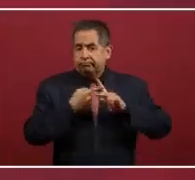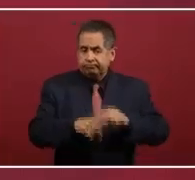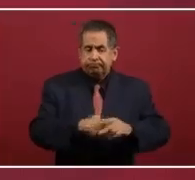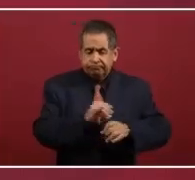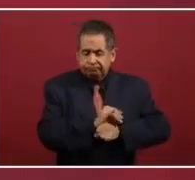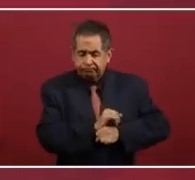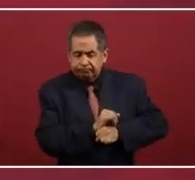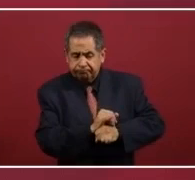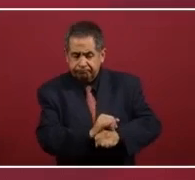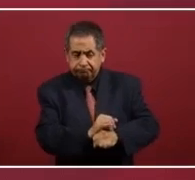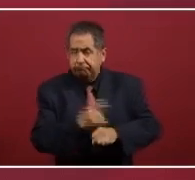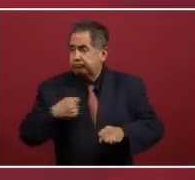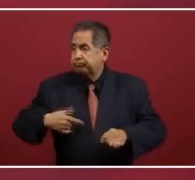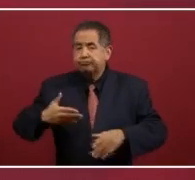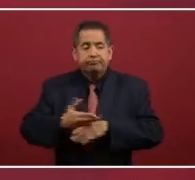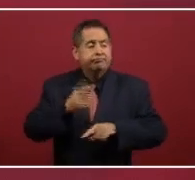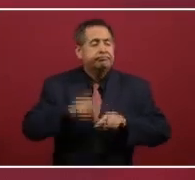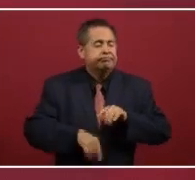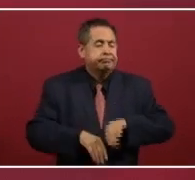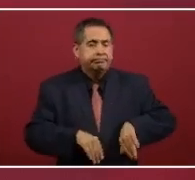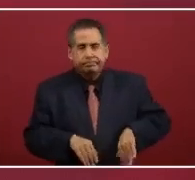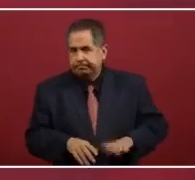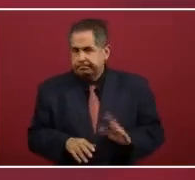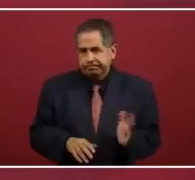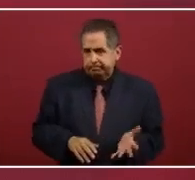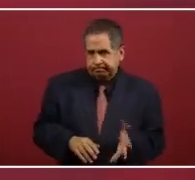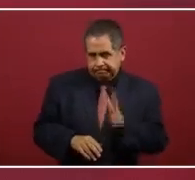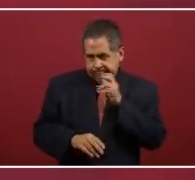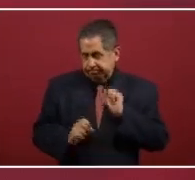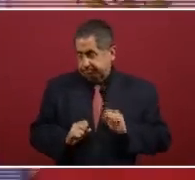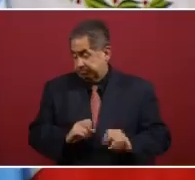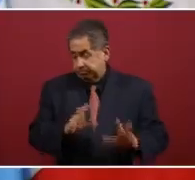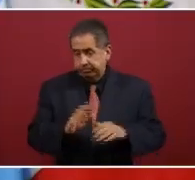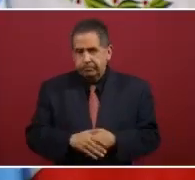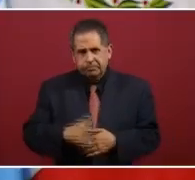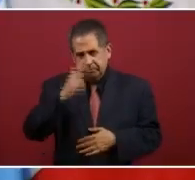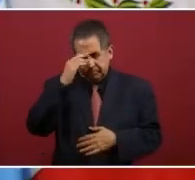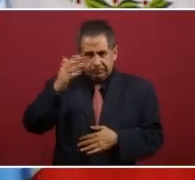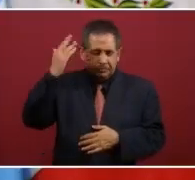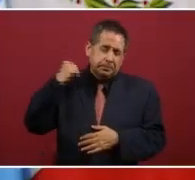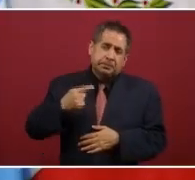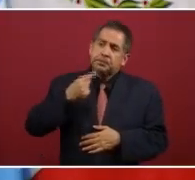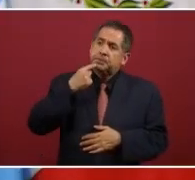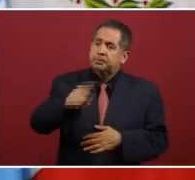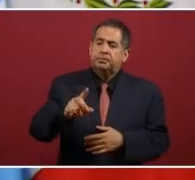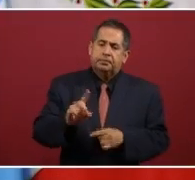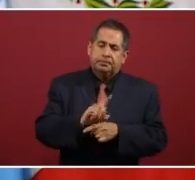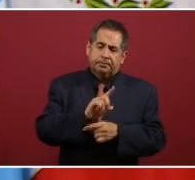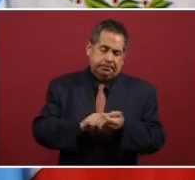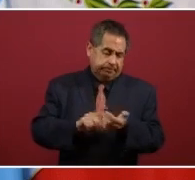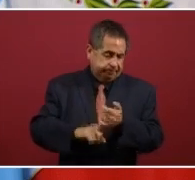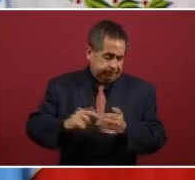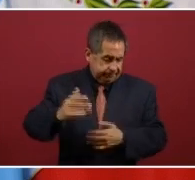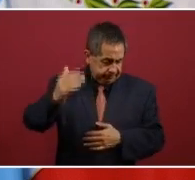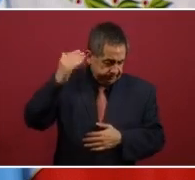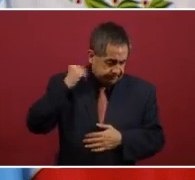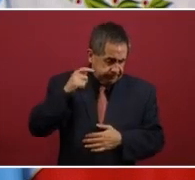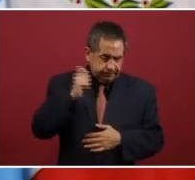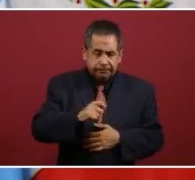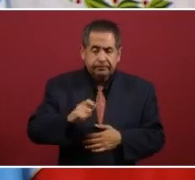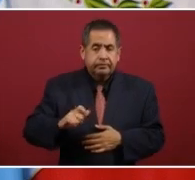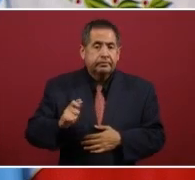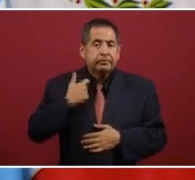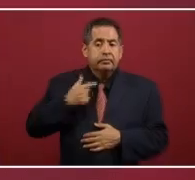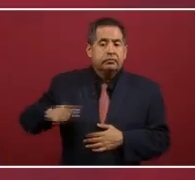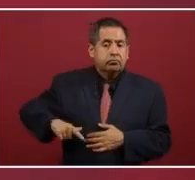caso se trata de un asunto que fue denunciado desde el gobierno